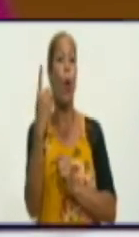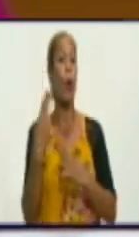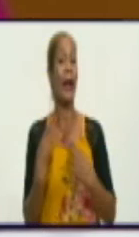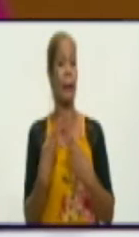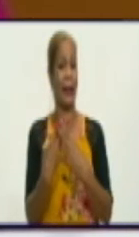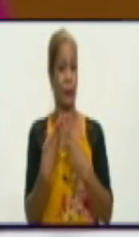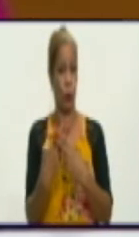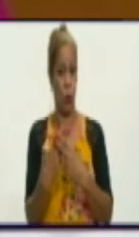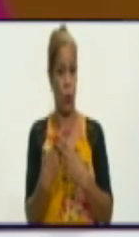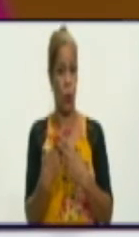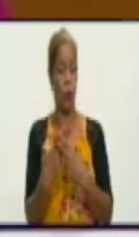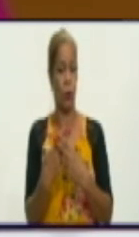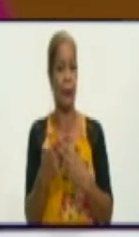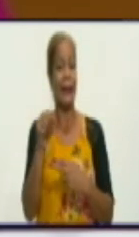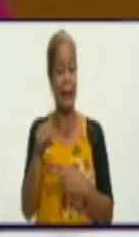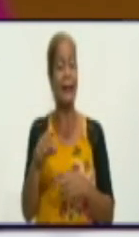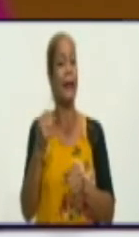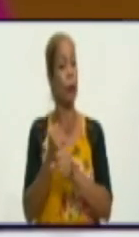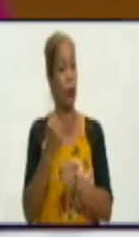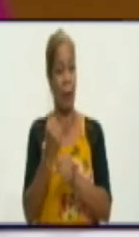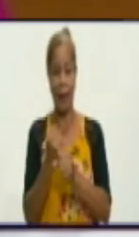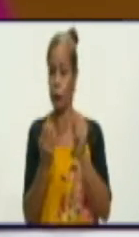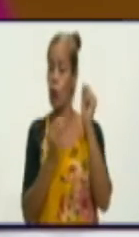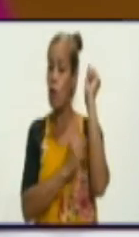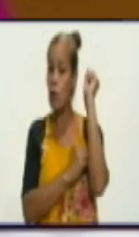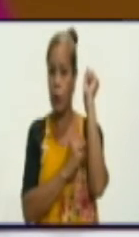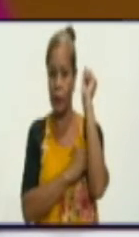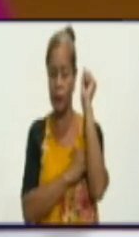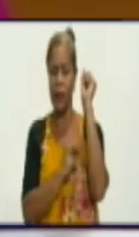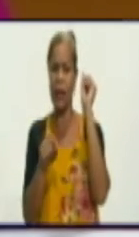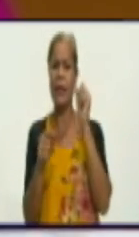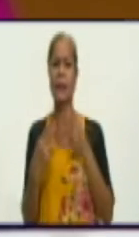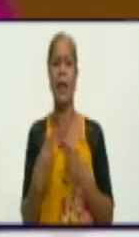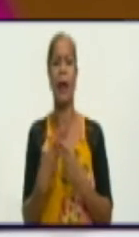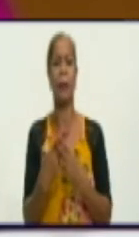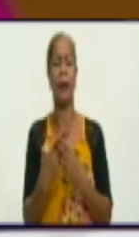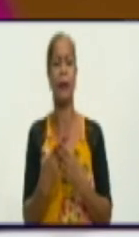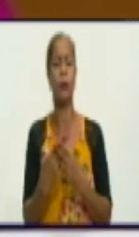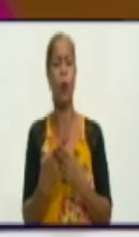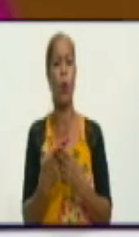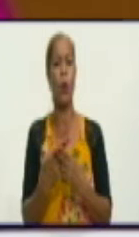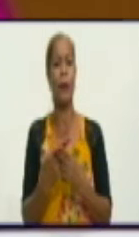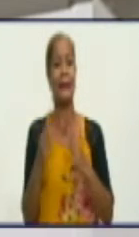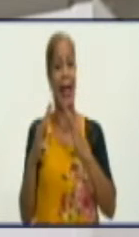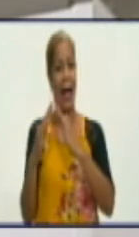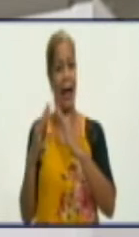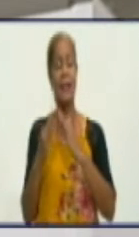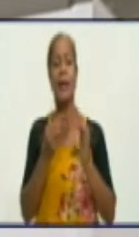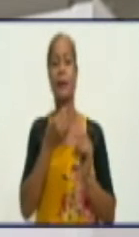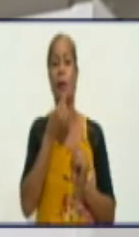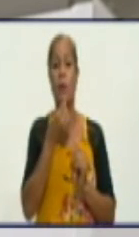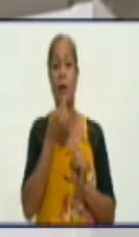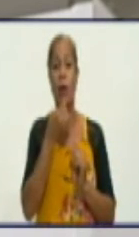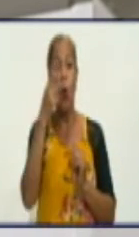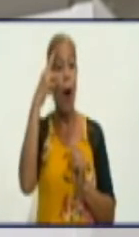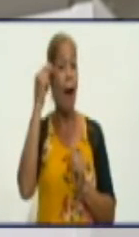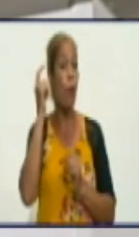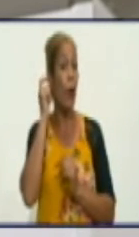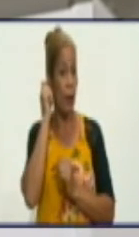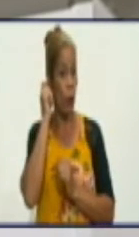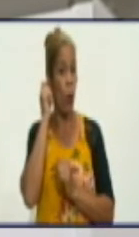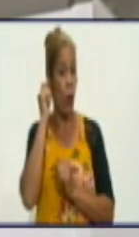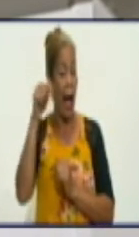trabajándose como evento, que es el evento del hogar de ancianos de aquí de Bayamo, que es